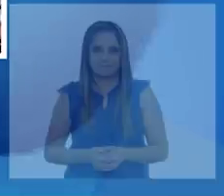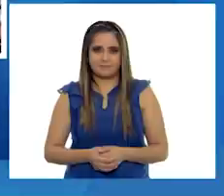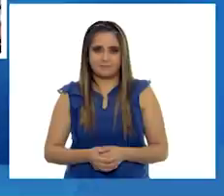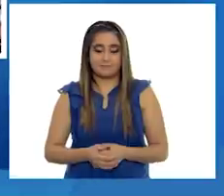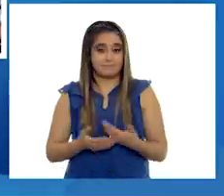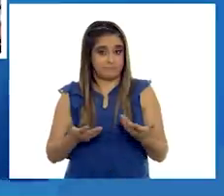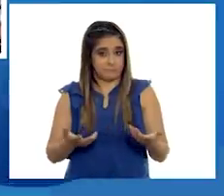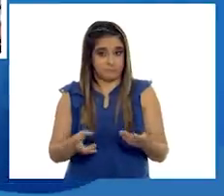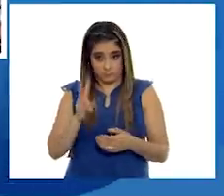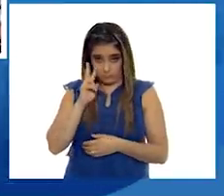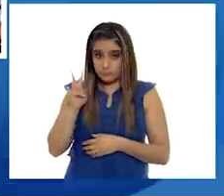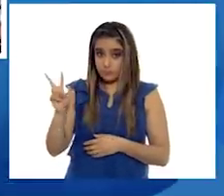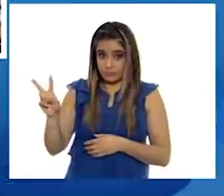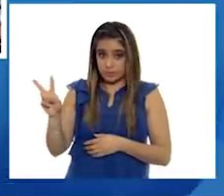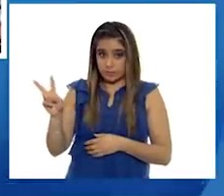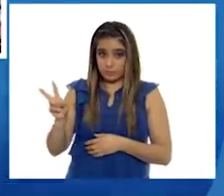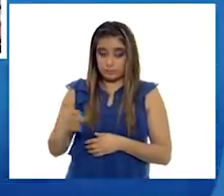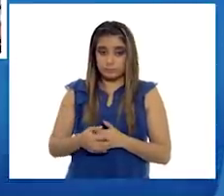¿Observaron?